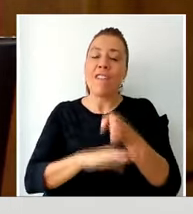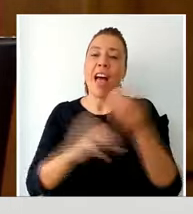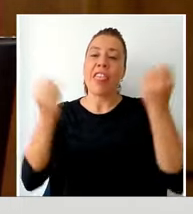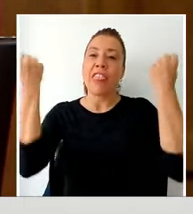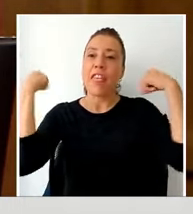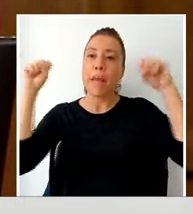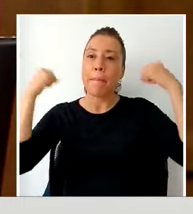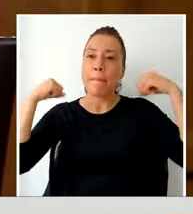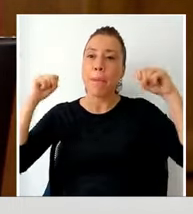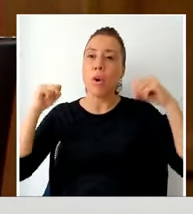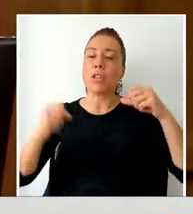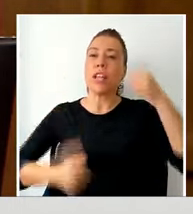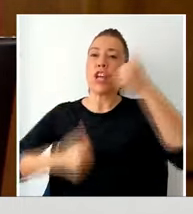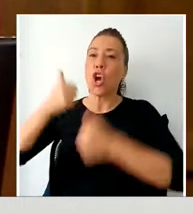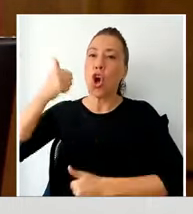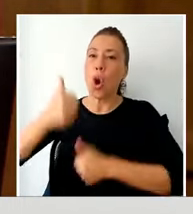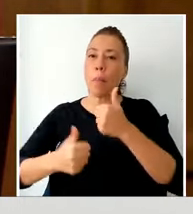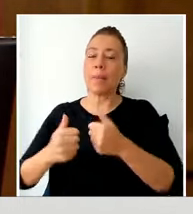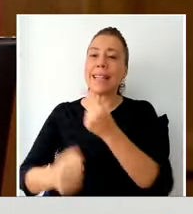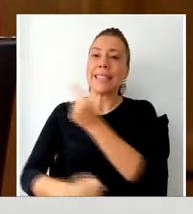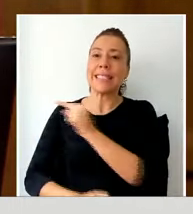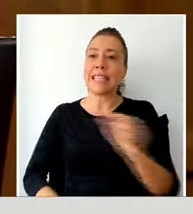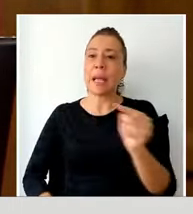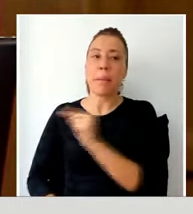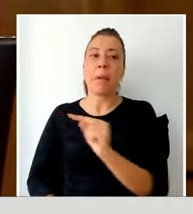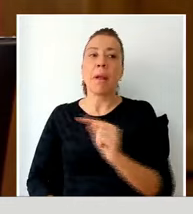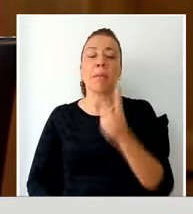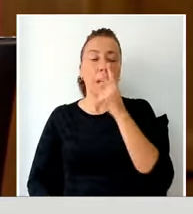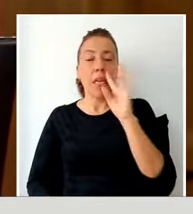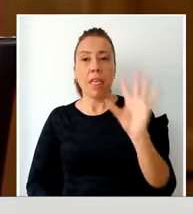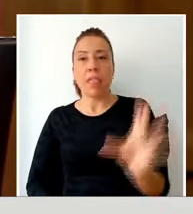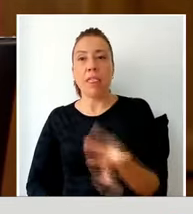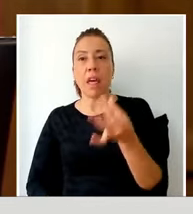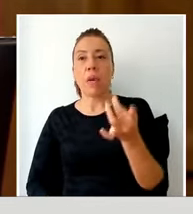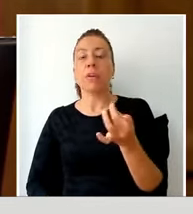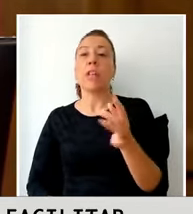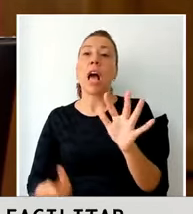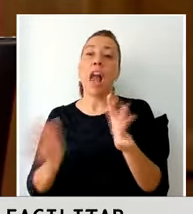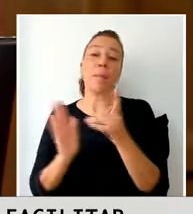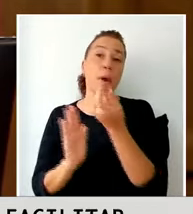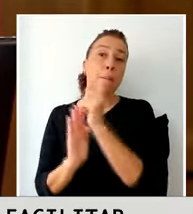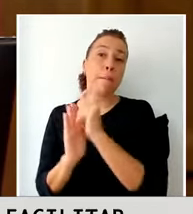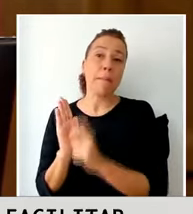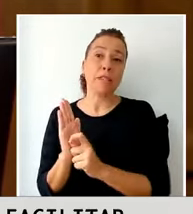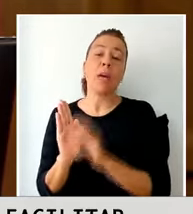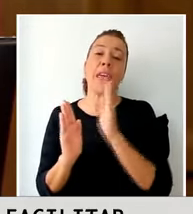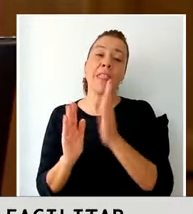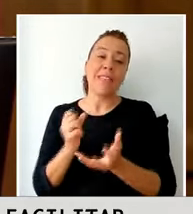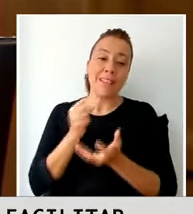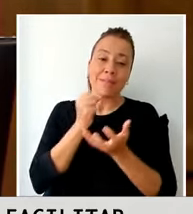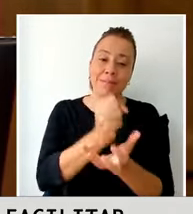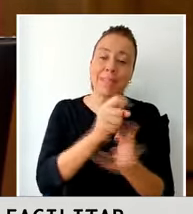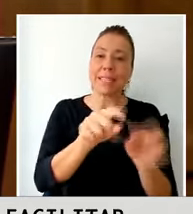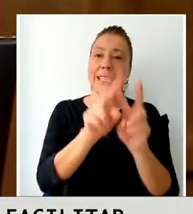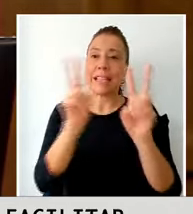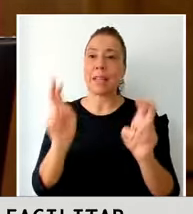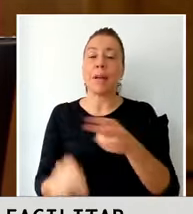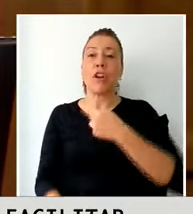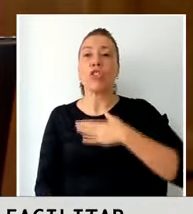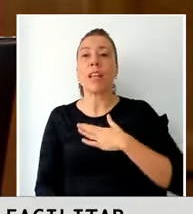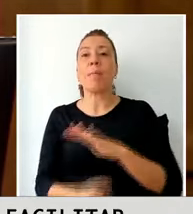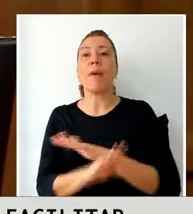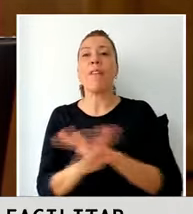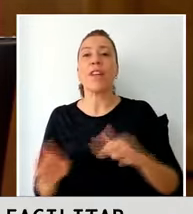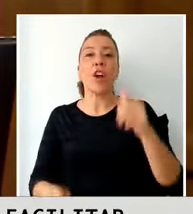compitiendo semanalmente porque nos daríamos cuenta por estado que tal vez los presupuestos deberían ir por ahí si queremos terminar con la droga